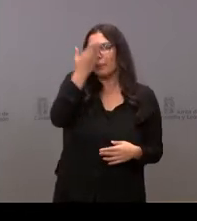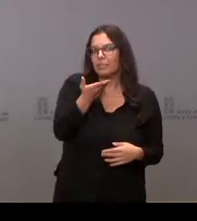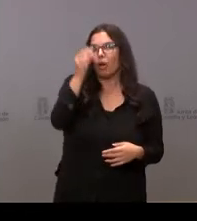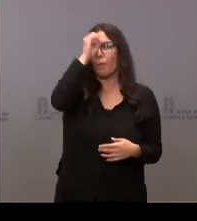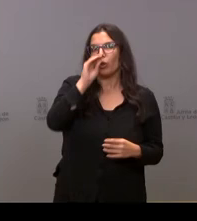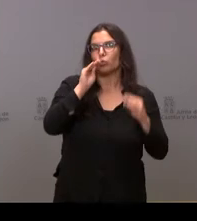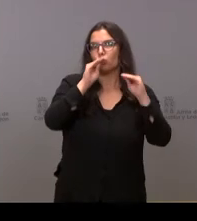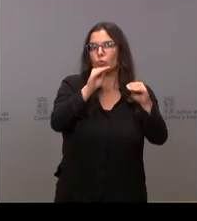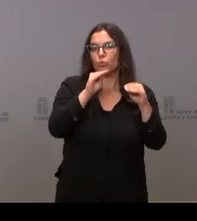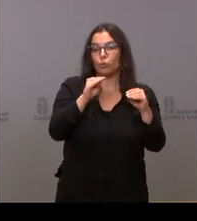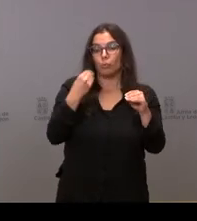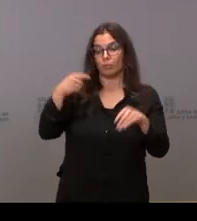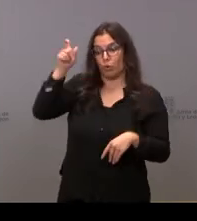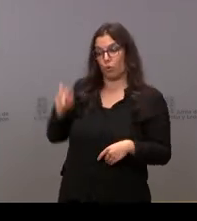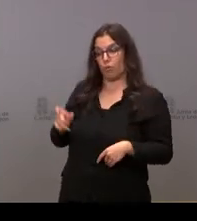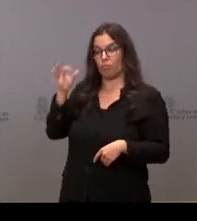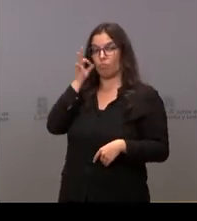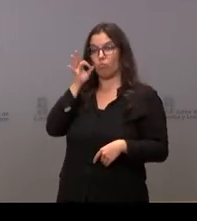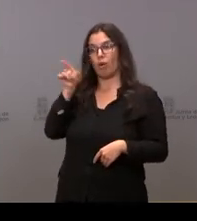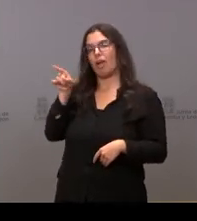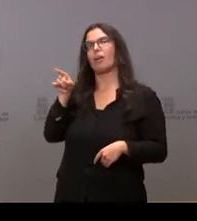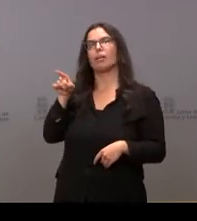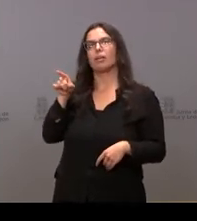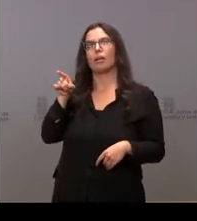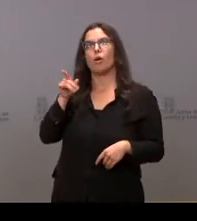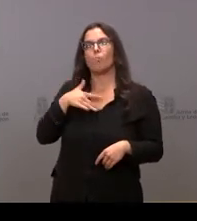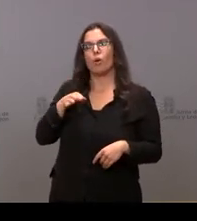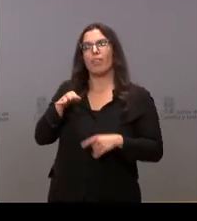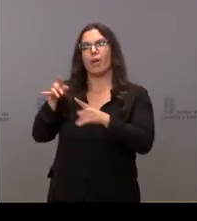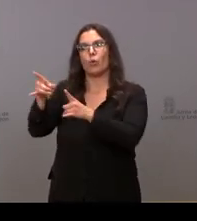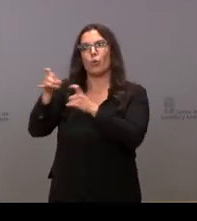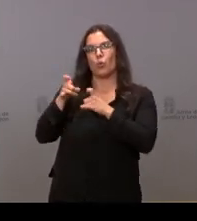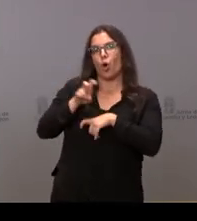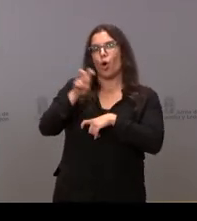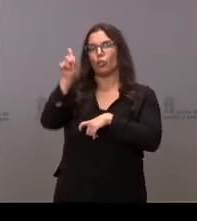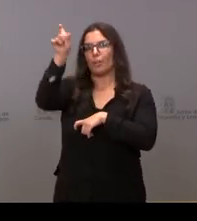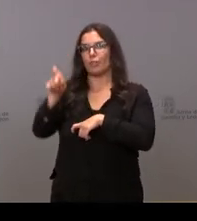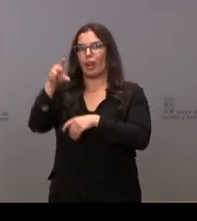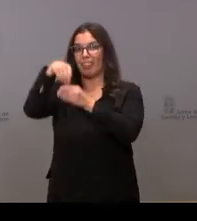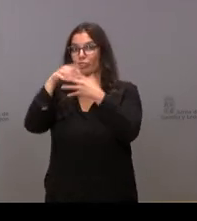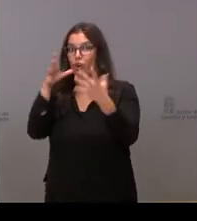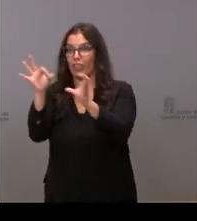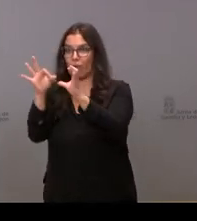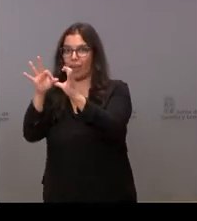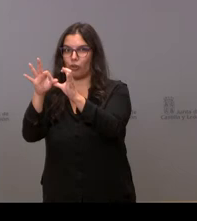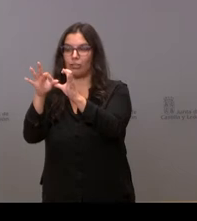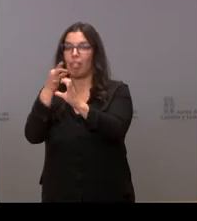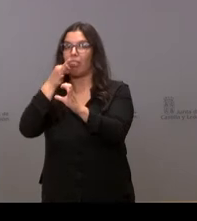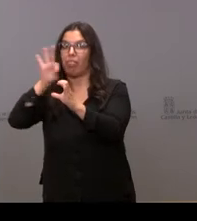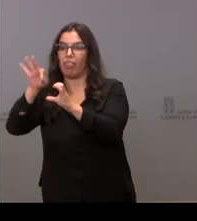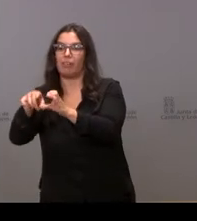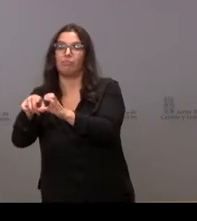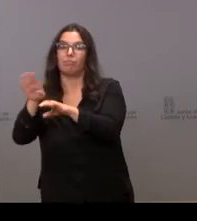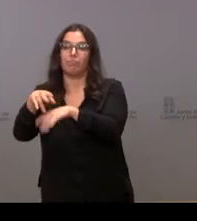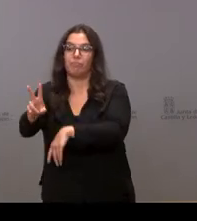posición podría arrastrar algún procurador de Ciudadanos de cara a una hipotética presentación de una moción